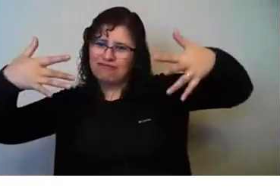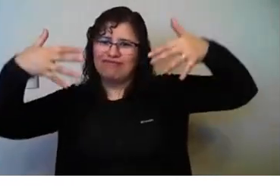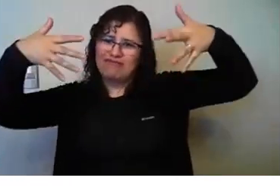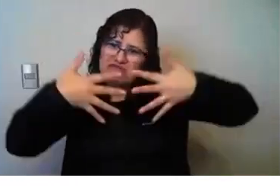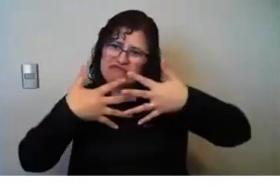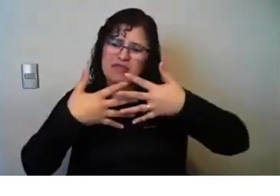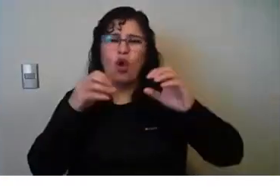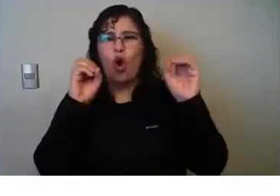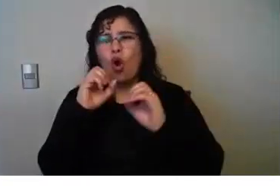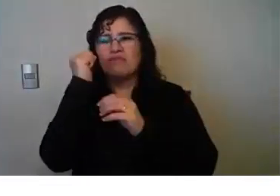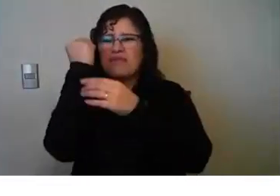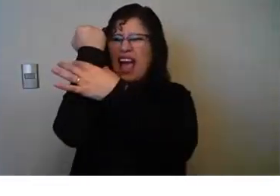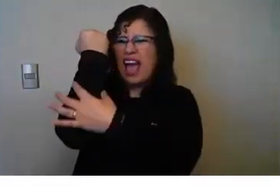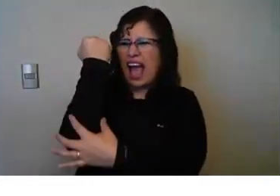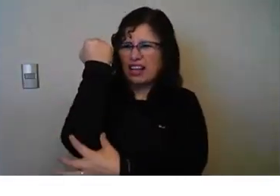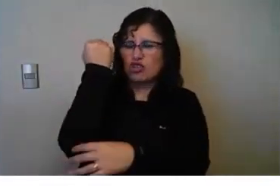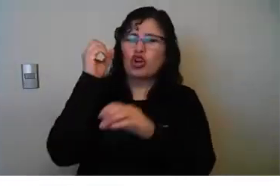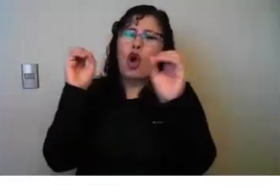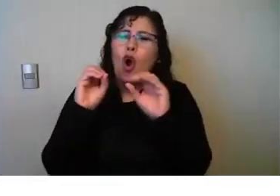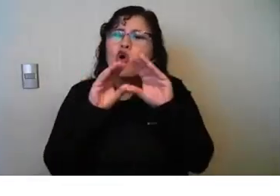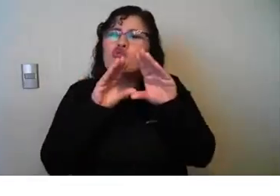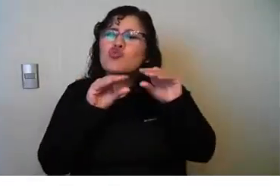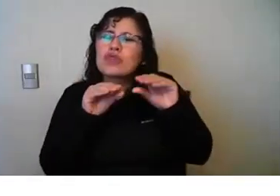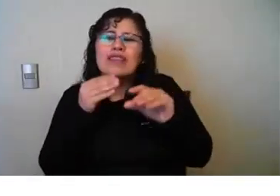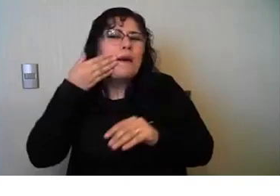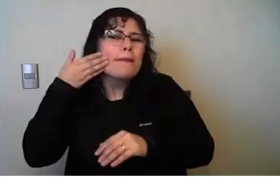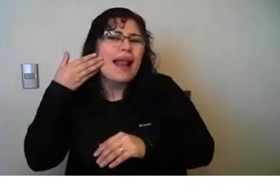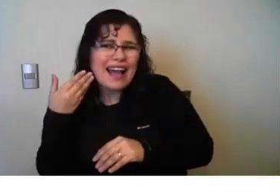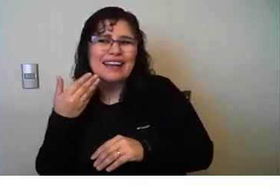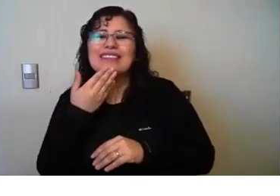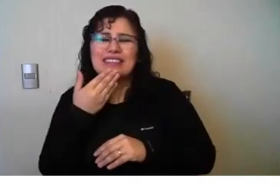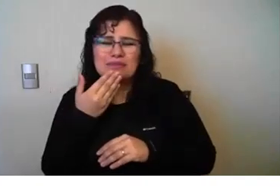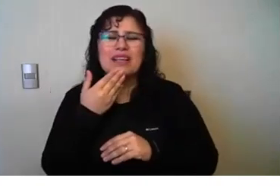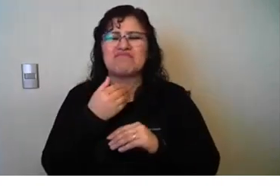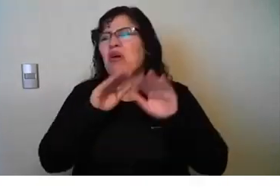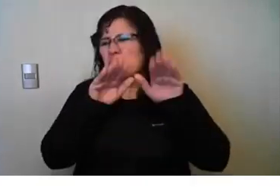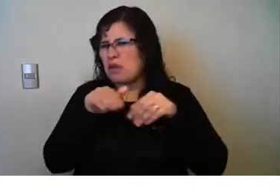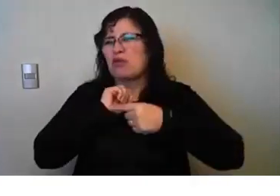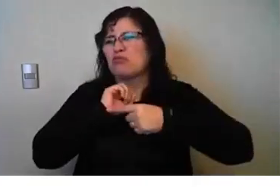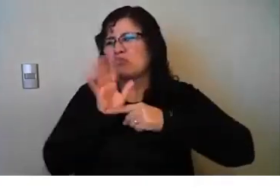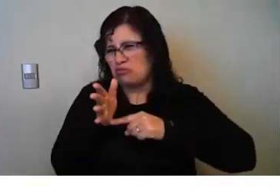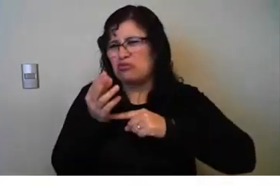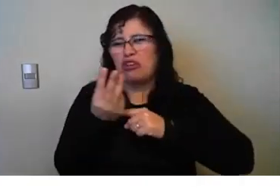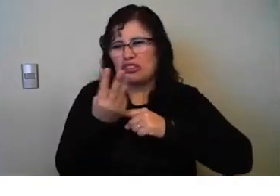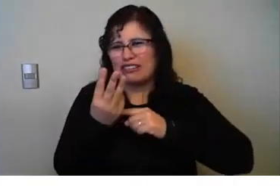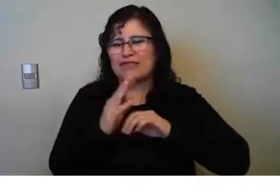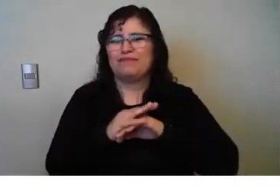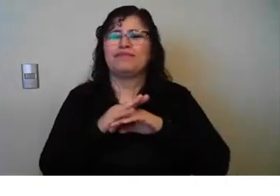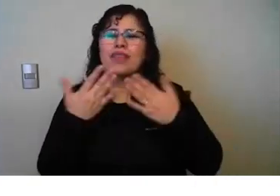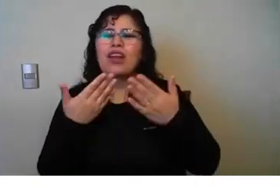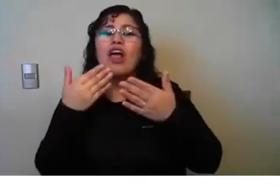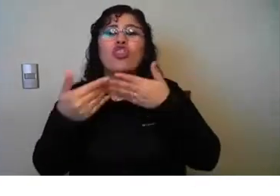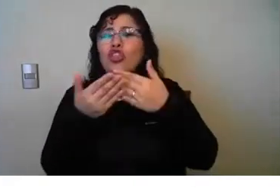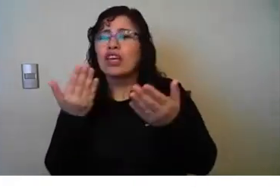o axones o sustancia blanca, digamos, que eh, se encuentra en los hemisferios